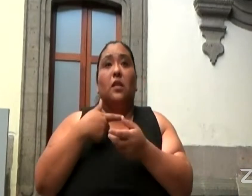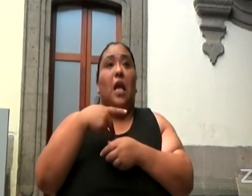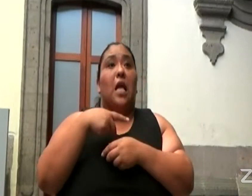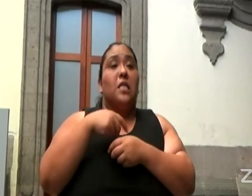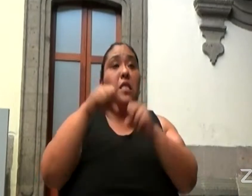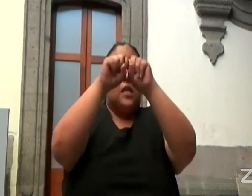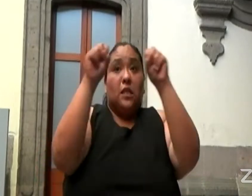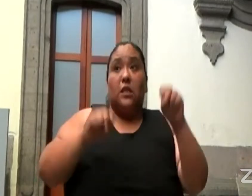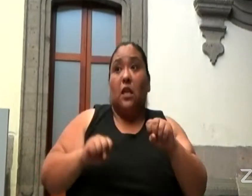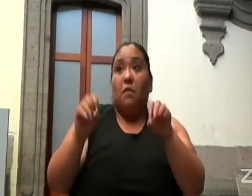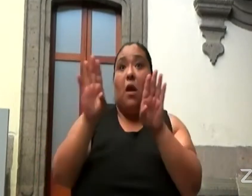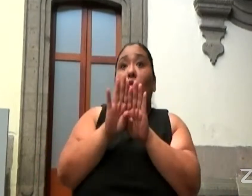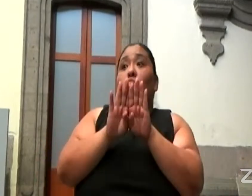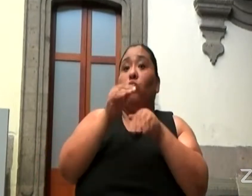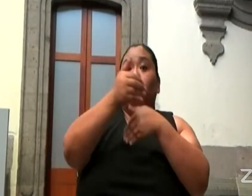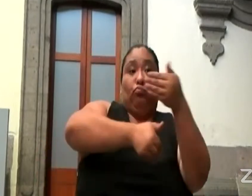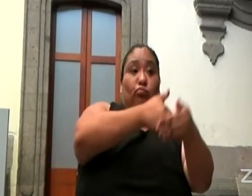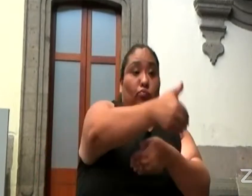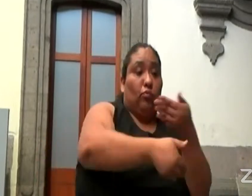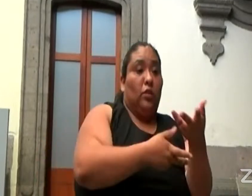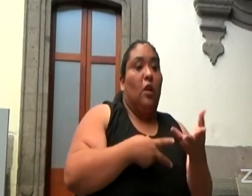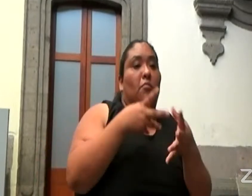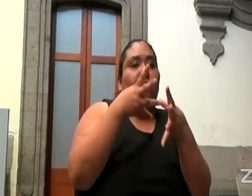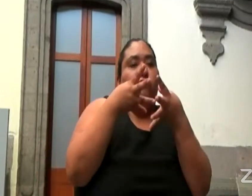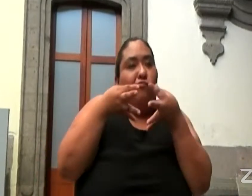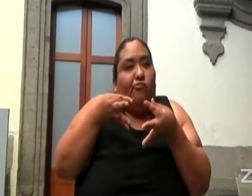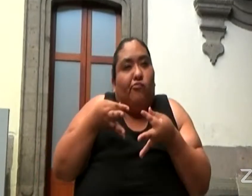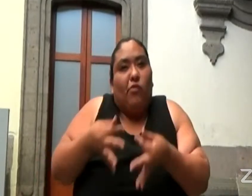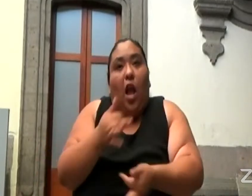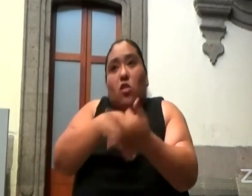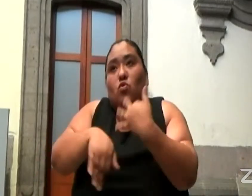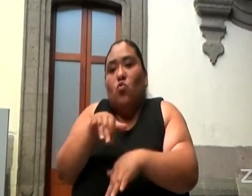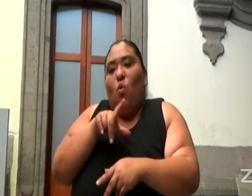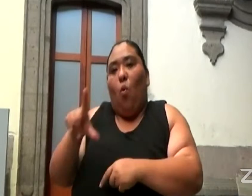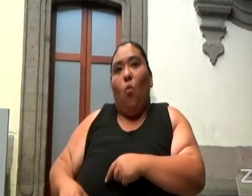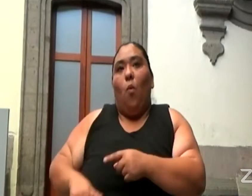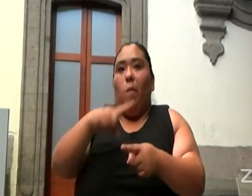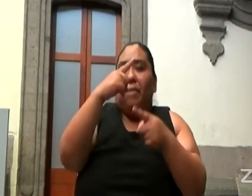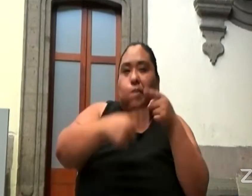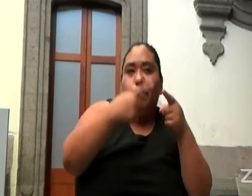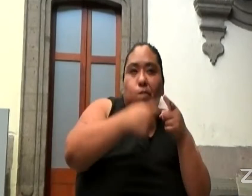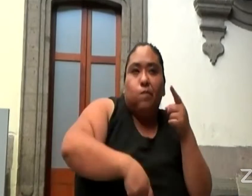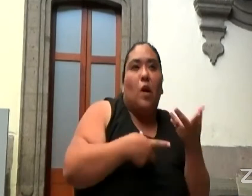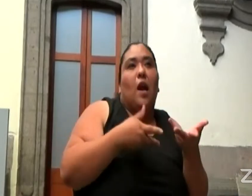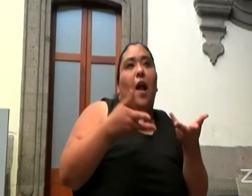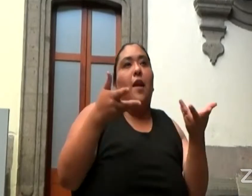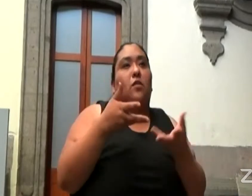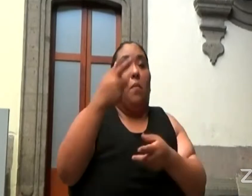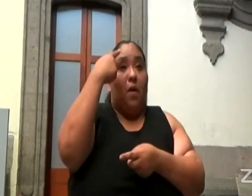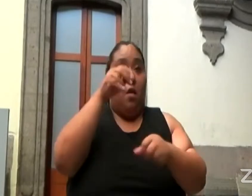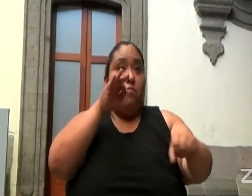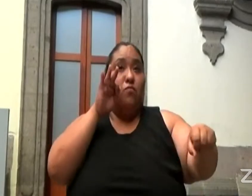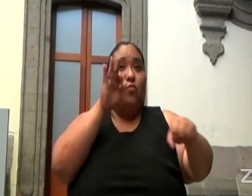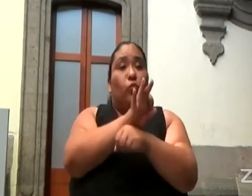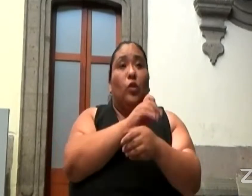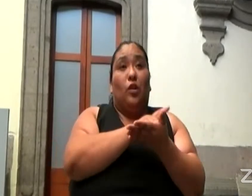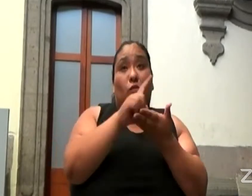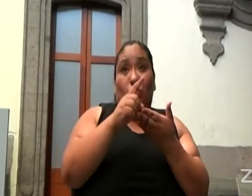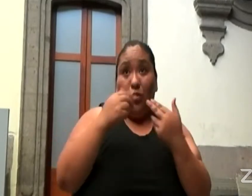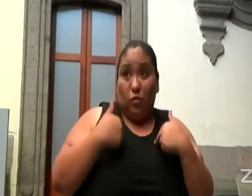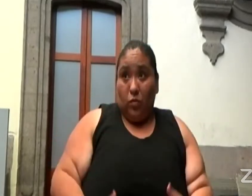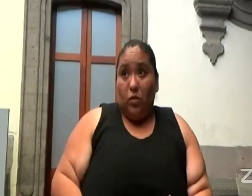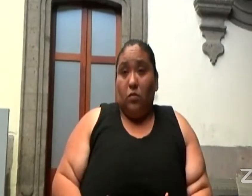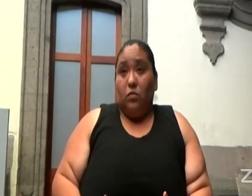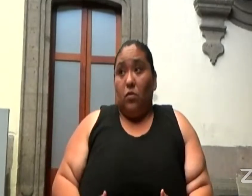están atomizando y adelgazando el Estado y quitándole funciones para defender nuestros derechos? ¿Tendremos esa